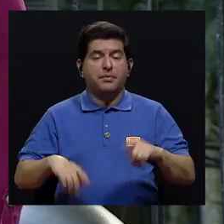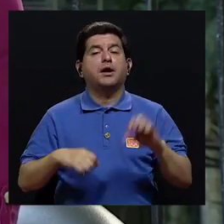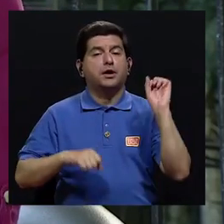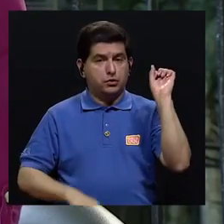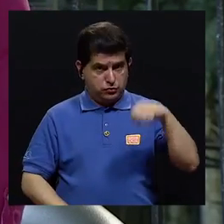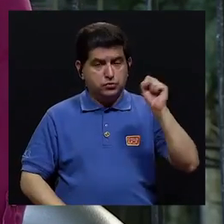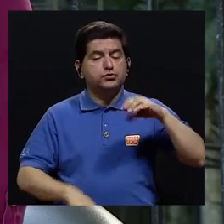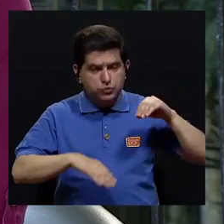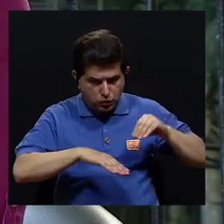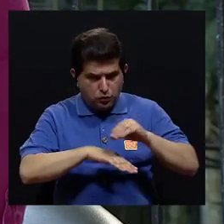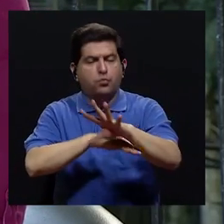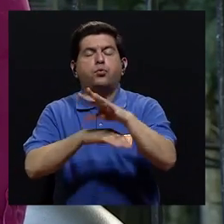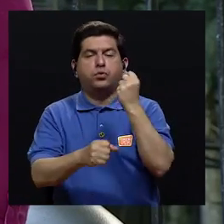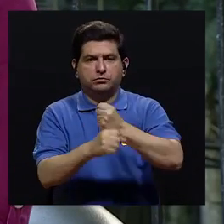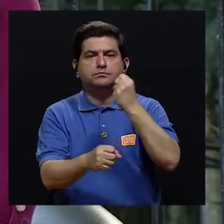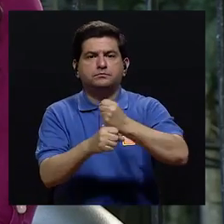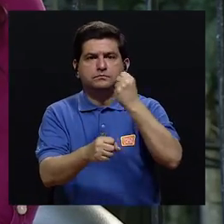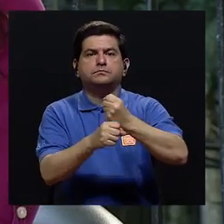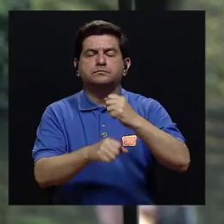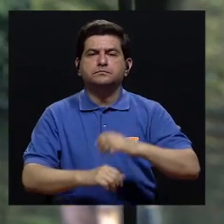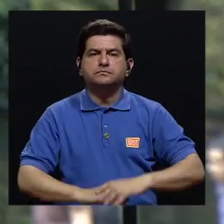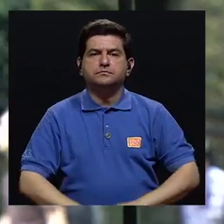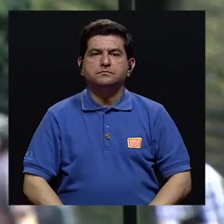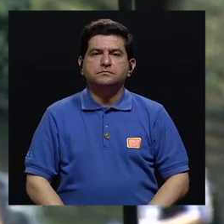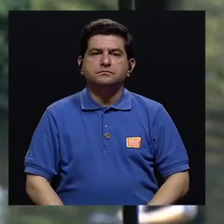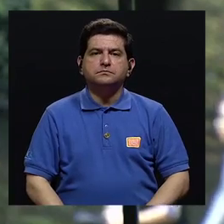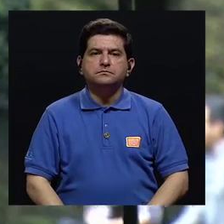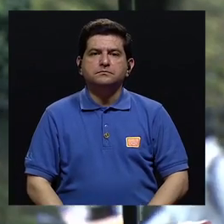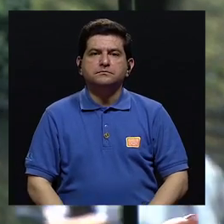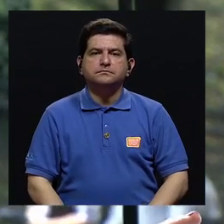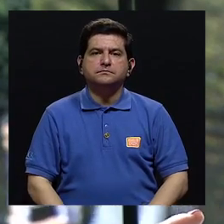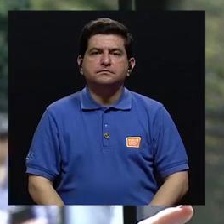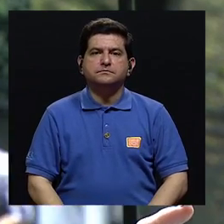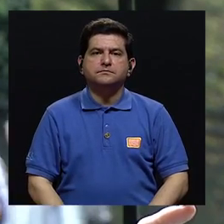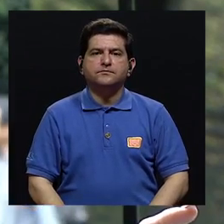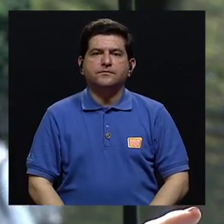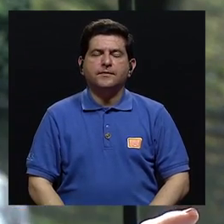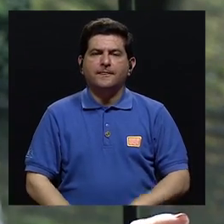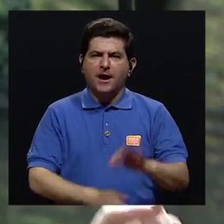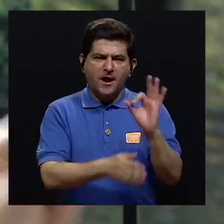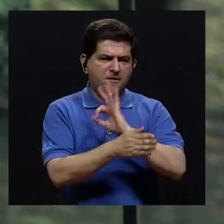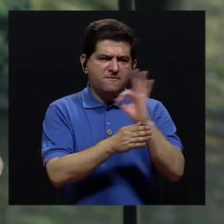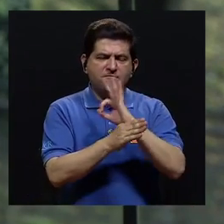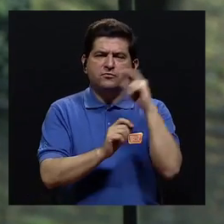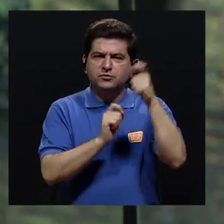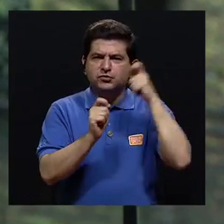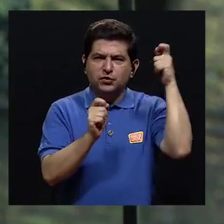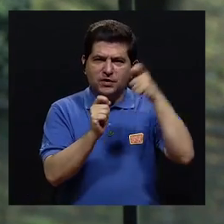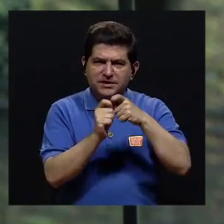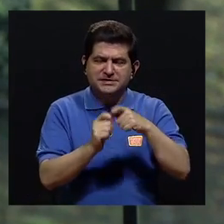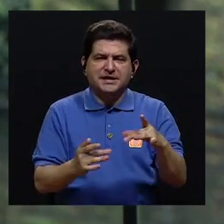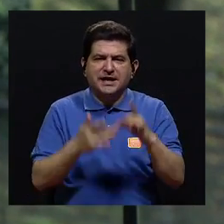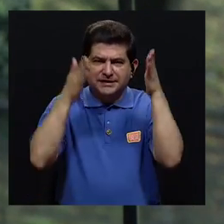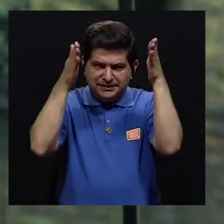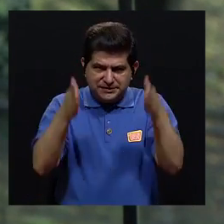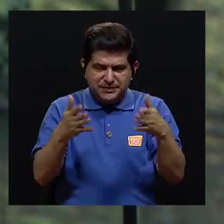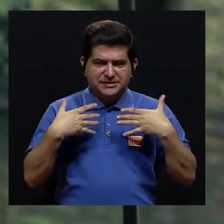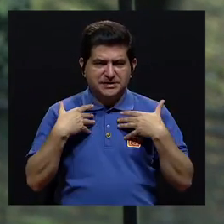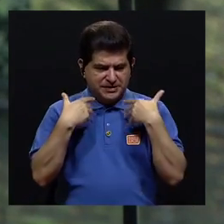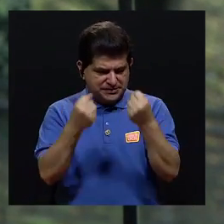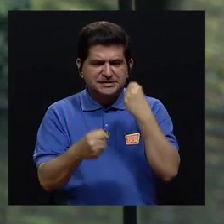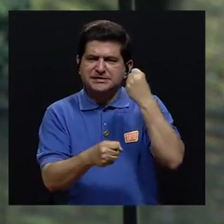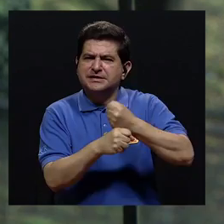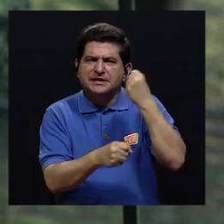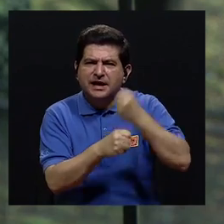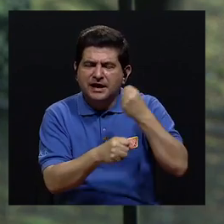tener muchísimo impacto también en la parte laboral. ¿Cuál es la función propiamente del especialista en